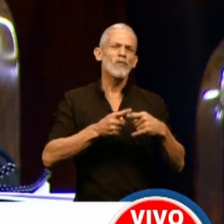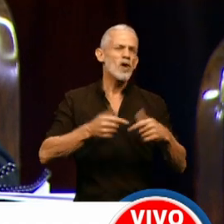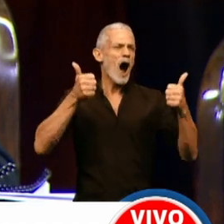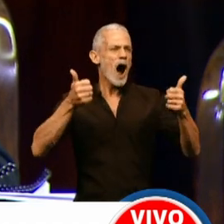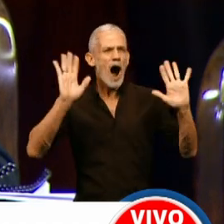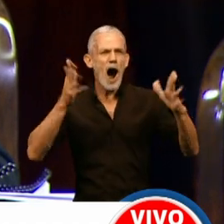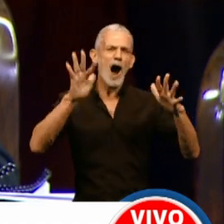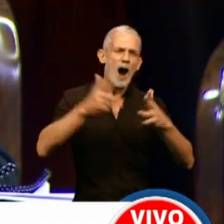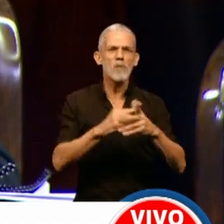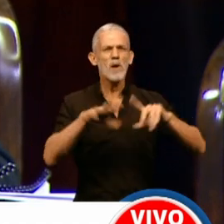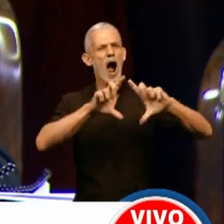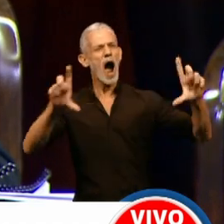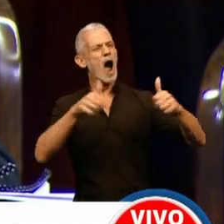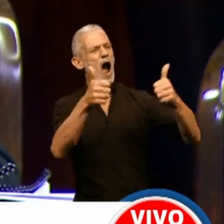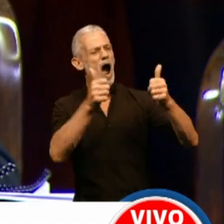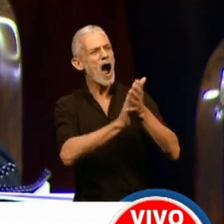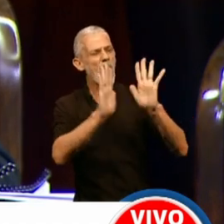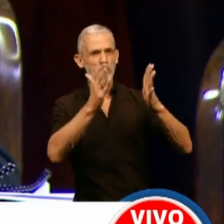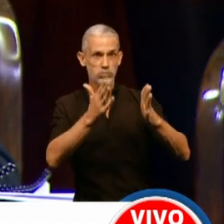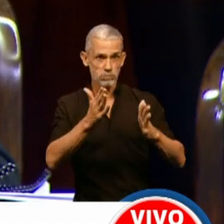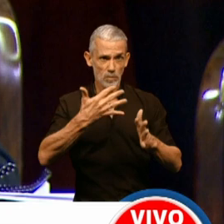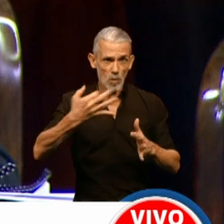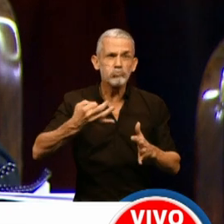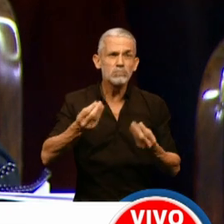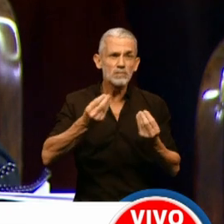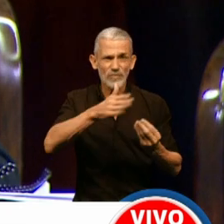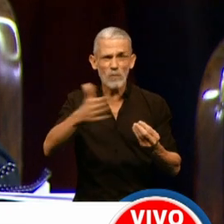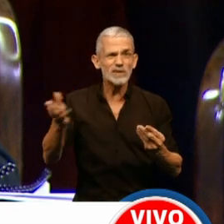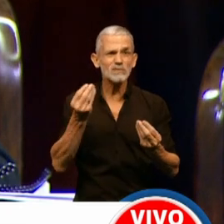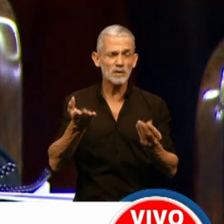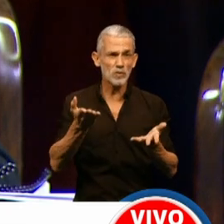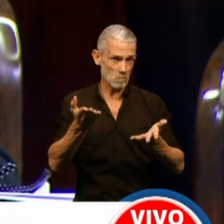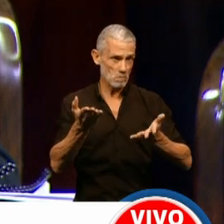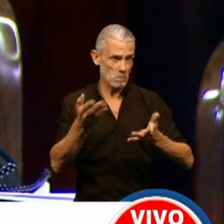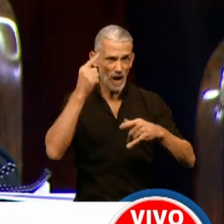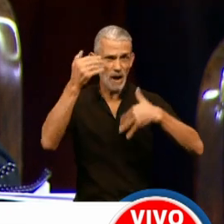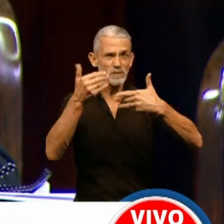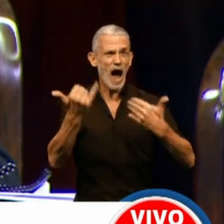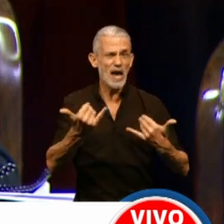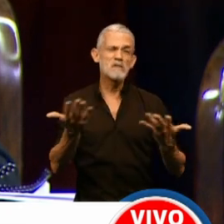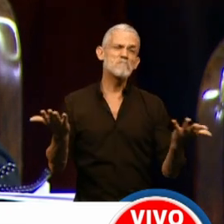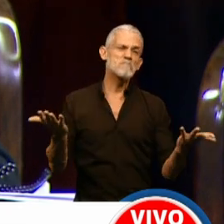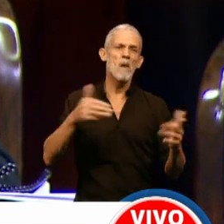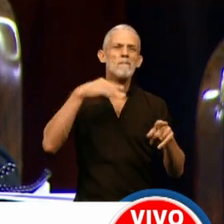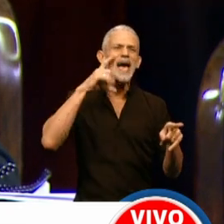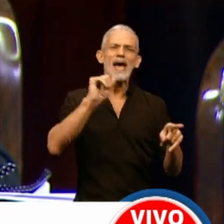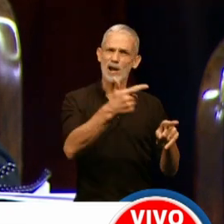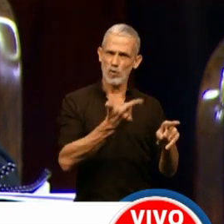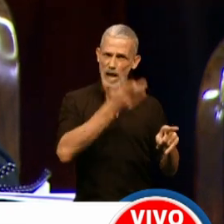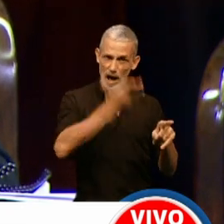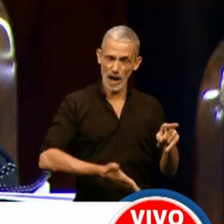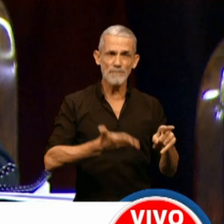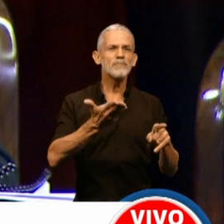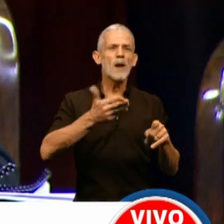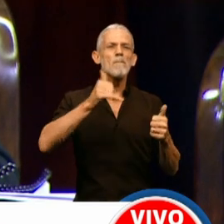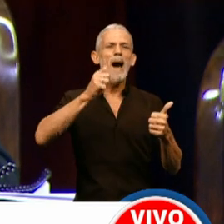quedó las placas pero lo cierto es que no solamente no tenemos a micaela no